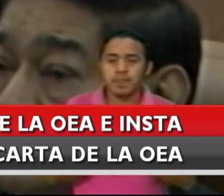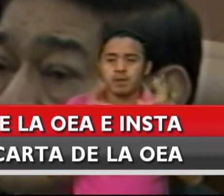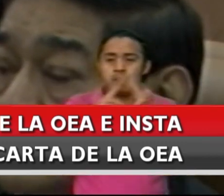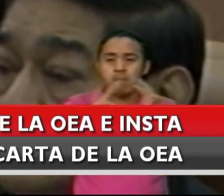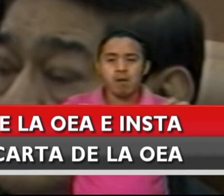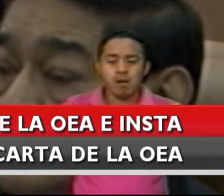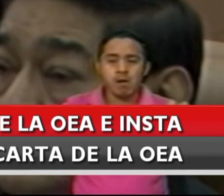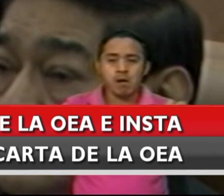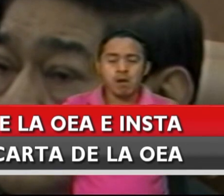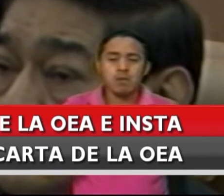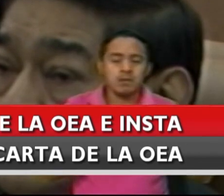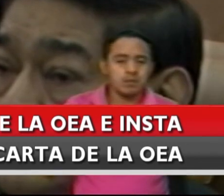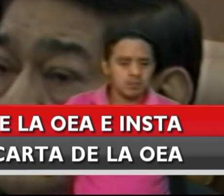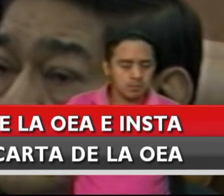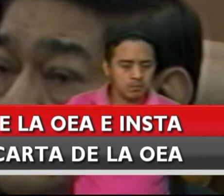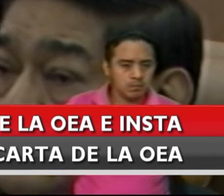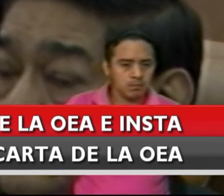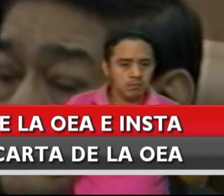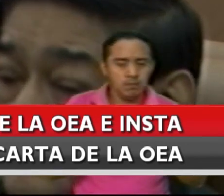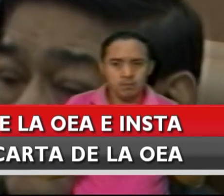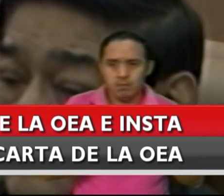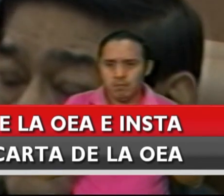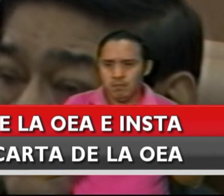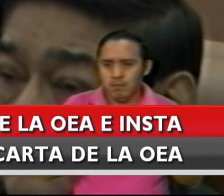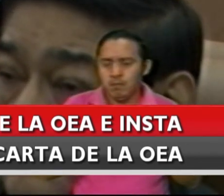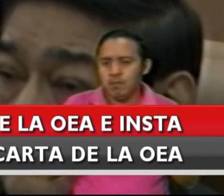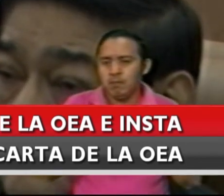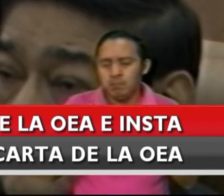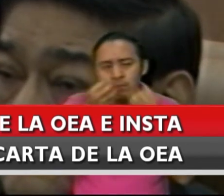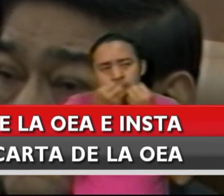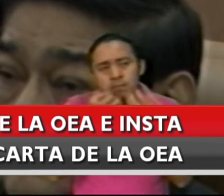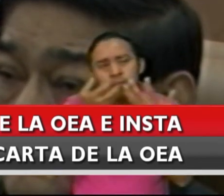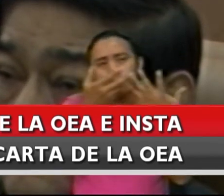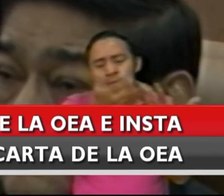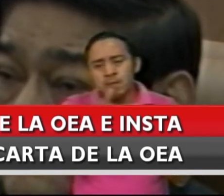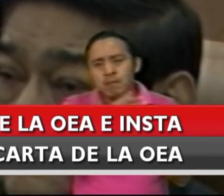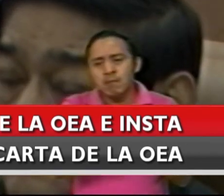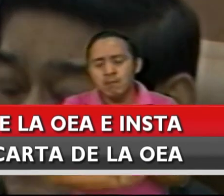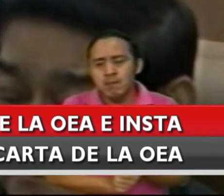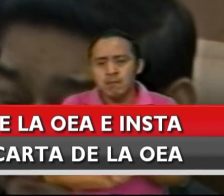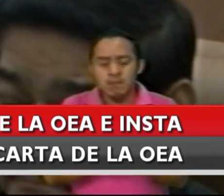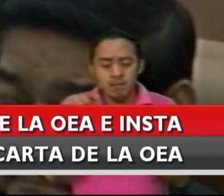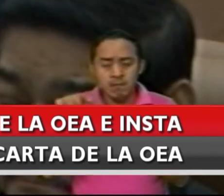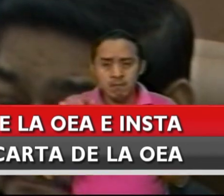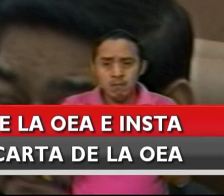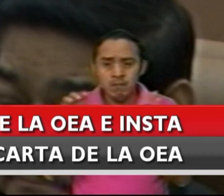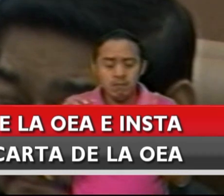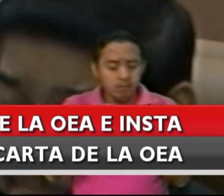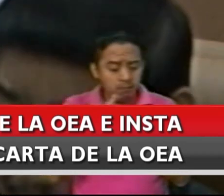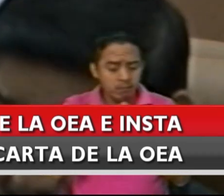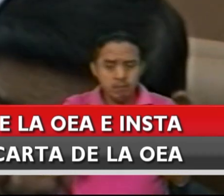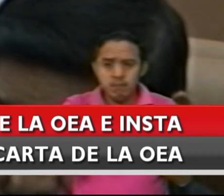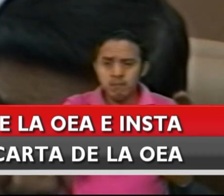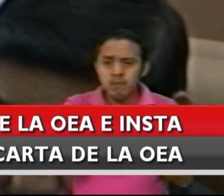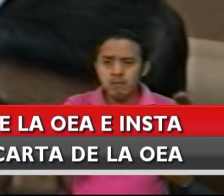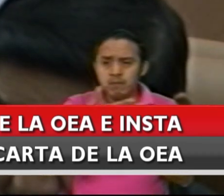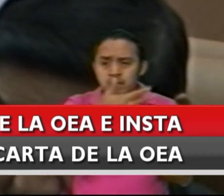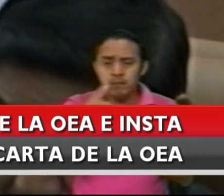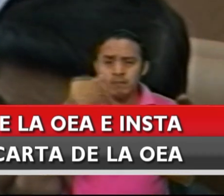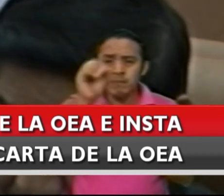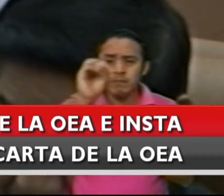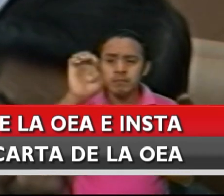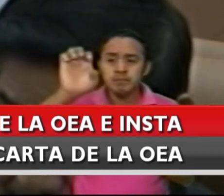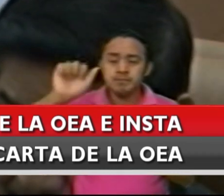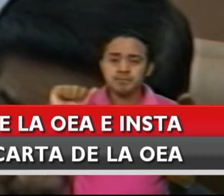República, realice la acción necesaria para denunciar la Carta de la Organización de Estado